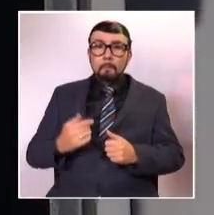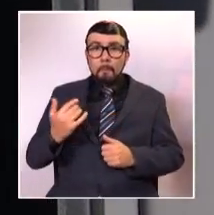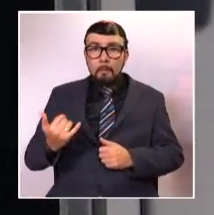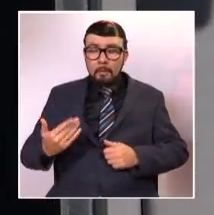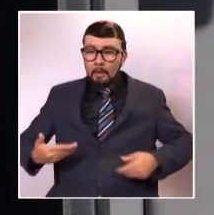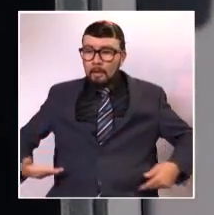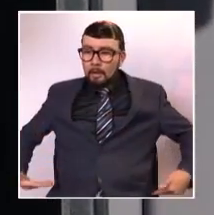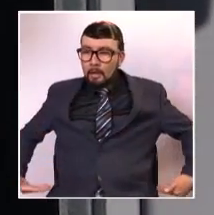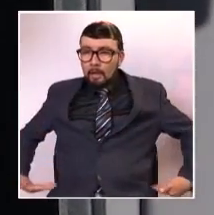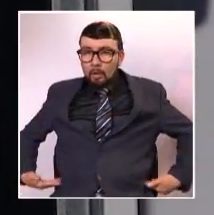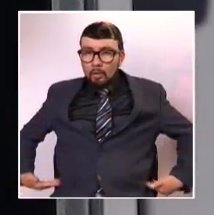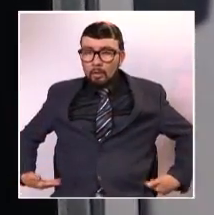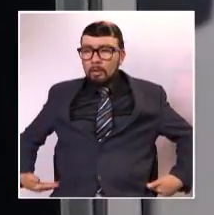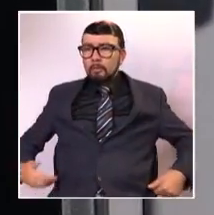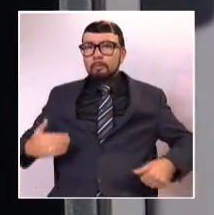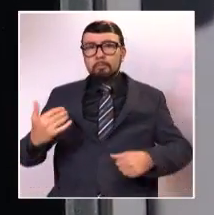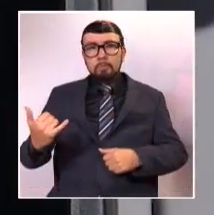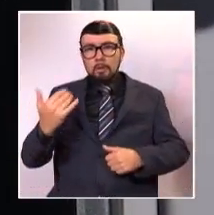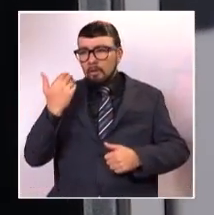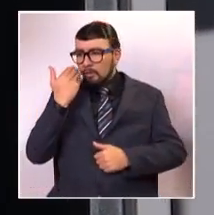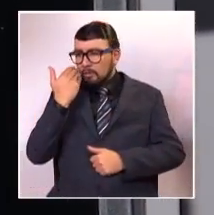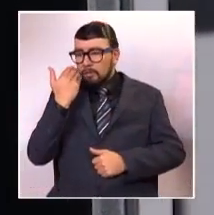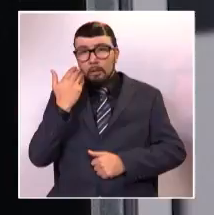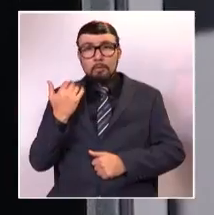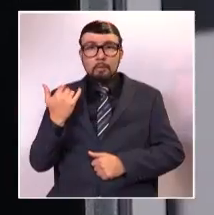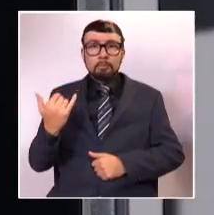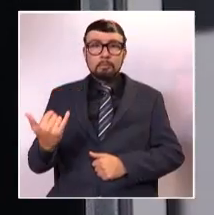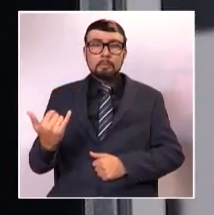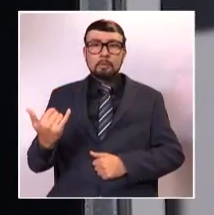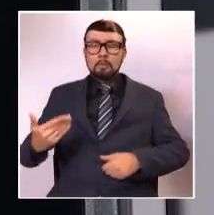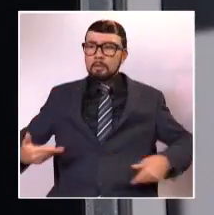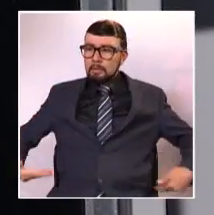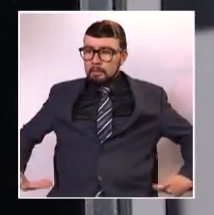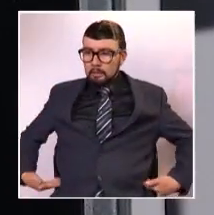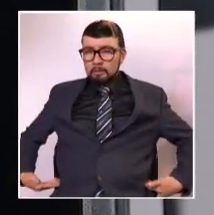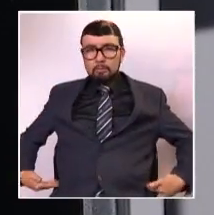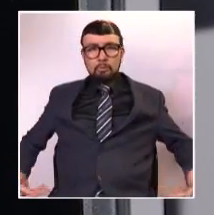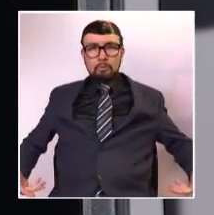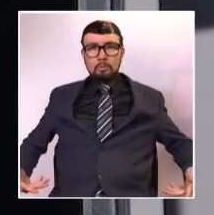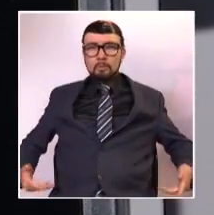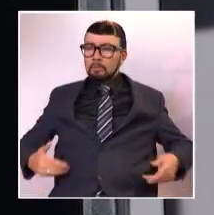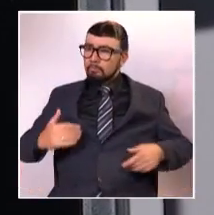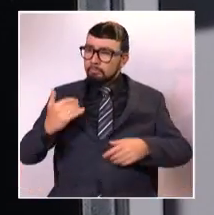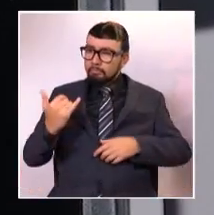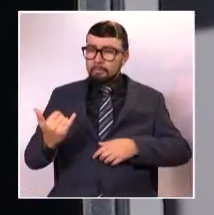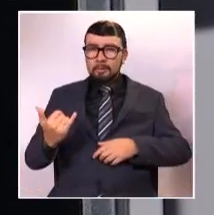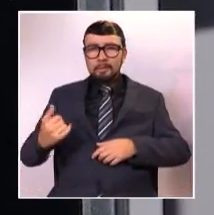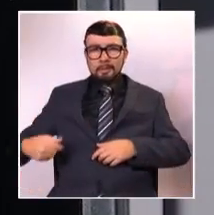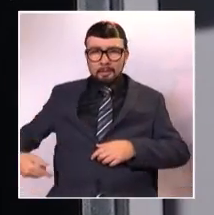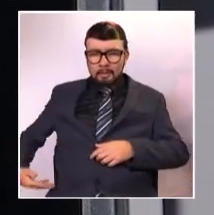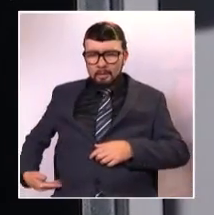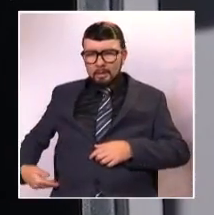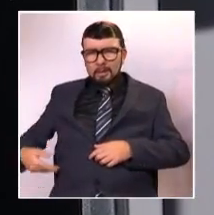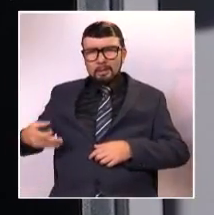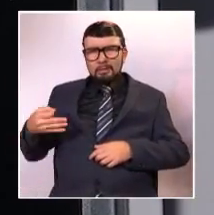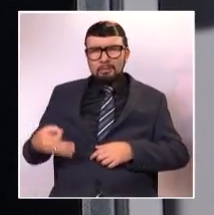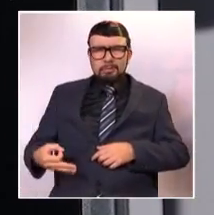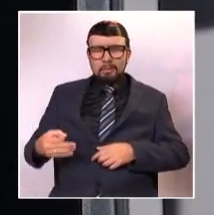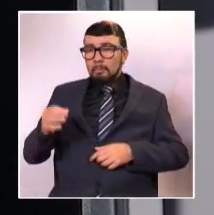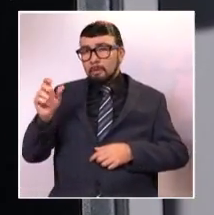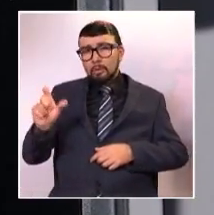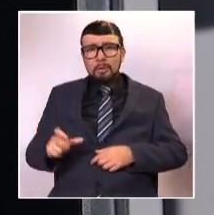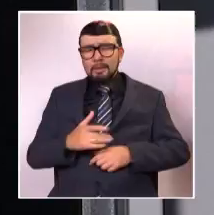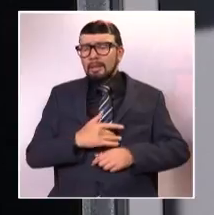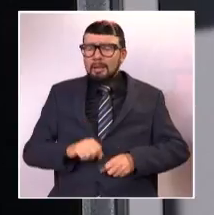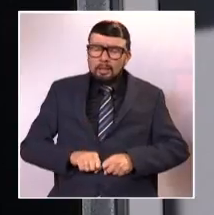ver muchas enfermedades de los riñones, en especial pues los famosos cálculos, cuando hay un cólico terrible, el paciente